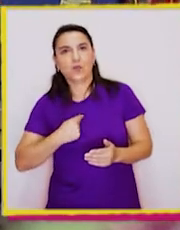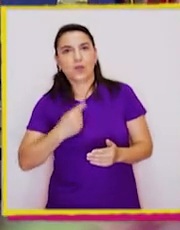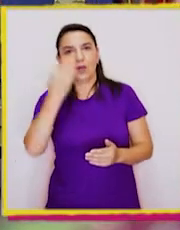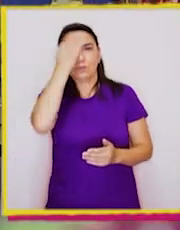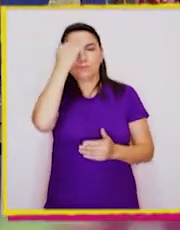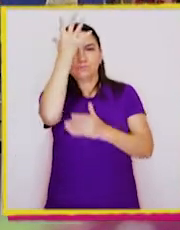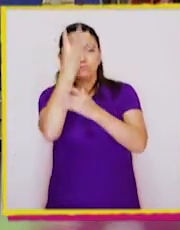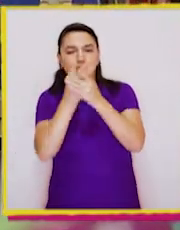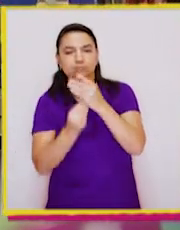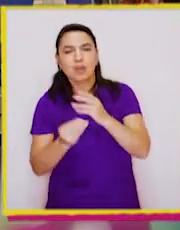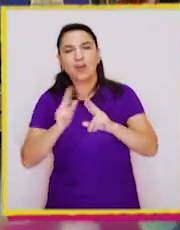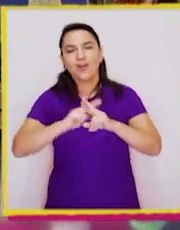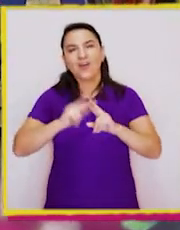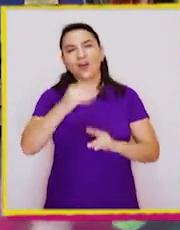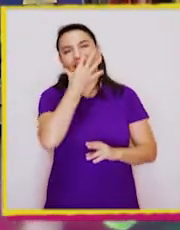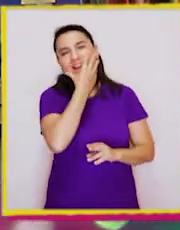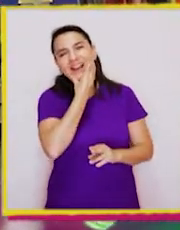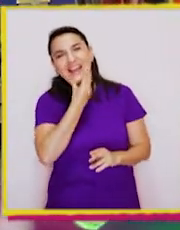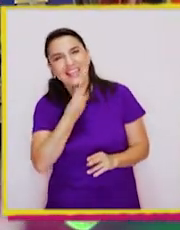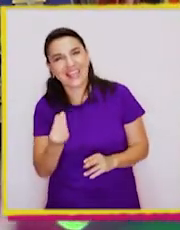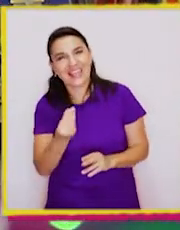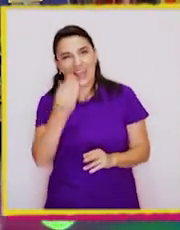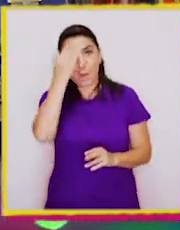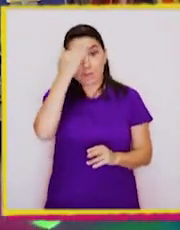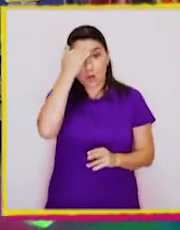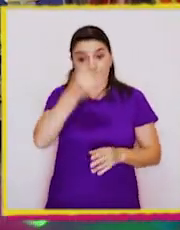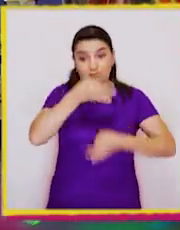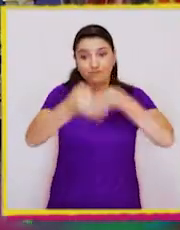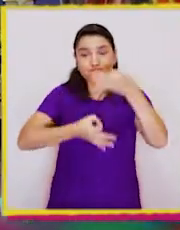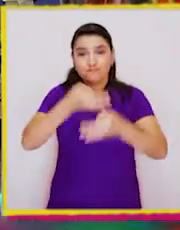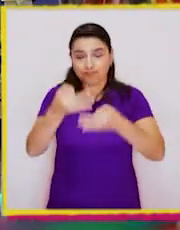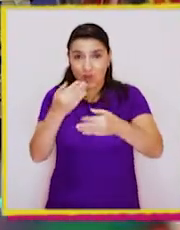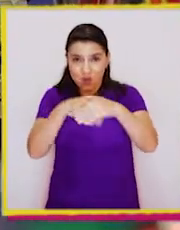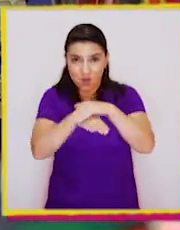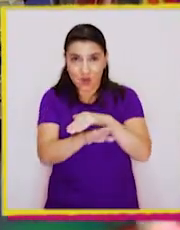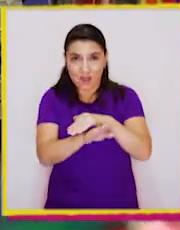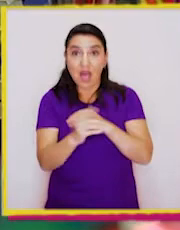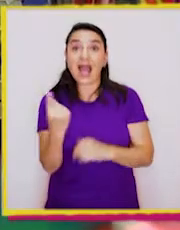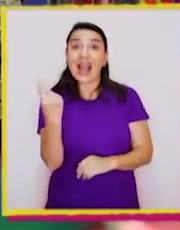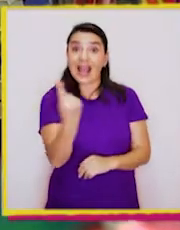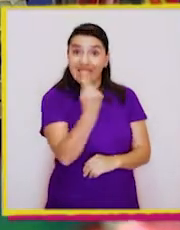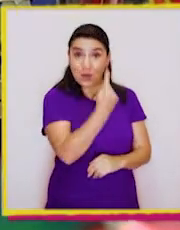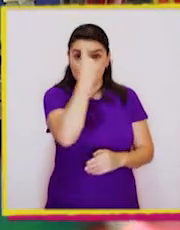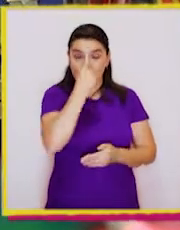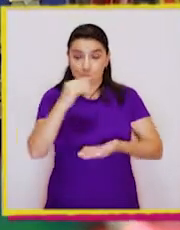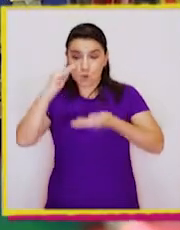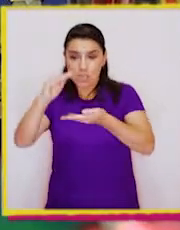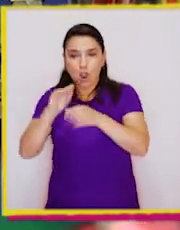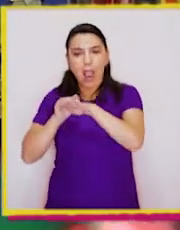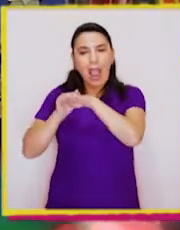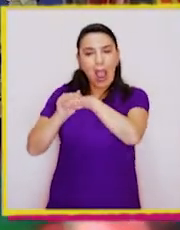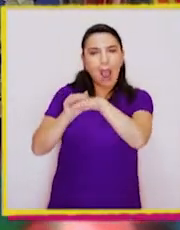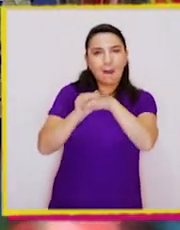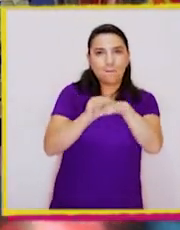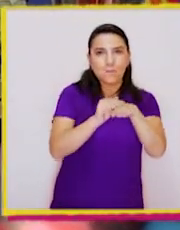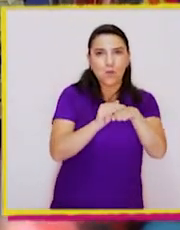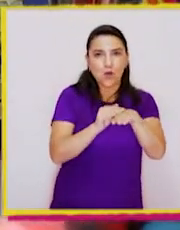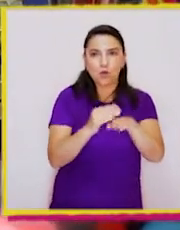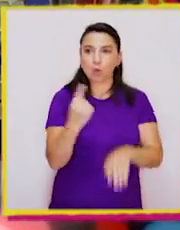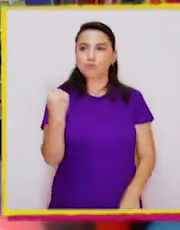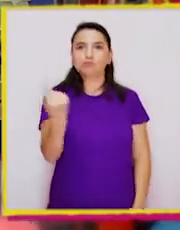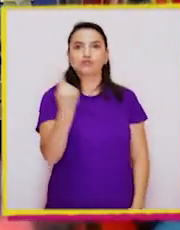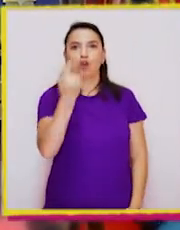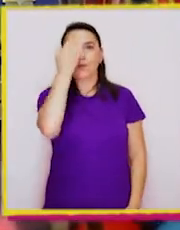muy linda para guardar nuestras preocupaciones. Tuvimos que solucionar que cada muñeco tuviese un apoyo, así ninguno